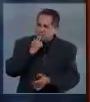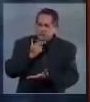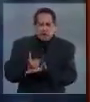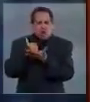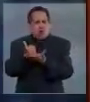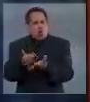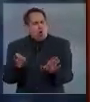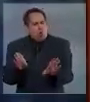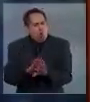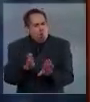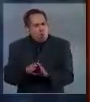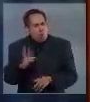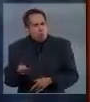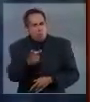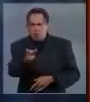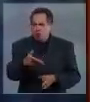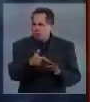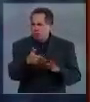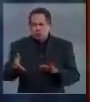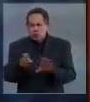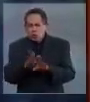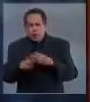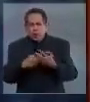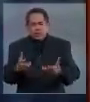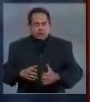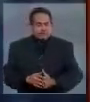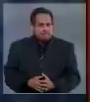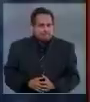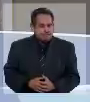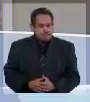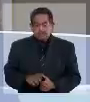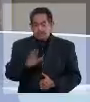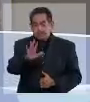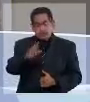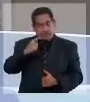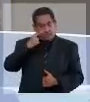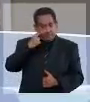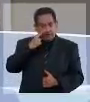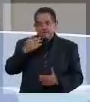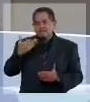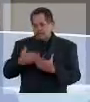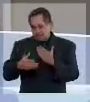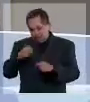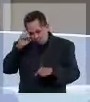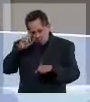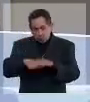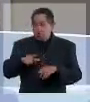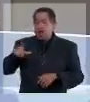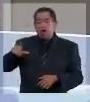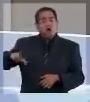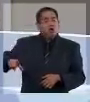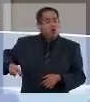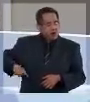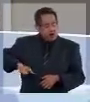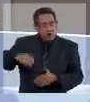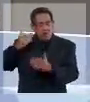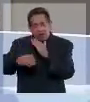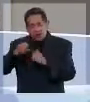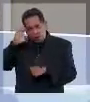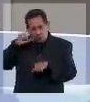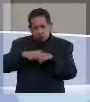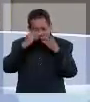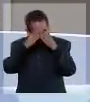¿Cómo planea, por ejemplo, parar la deforestación? Hay condiciones en México, falta cultura, en el gobierno y cultura en la propia